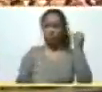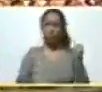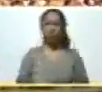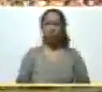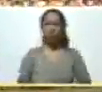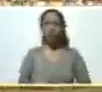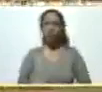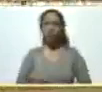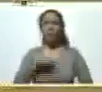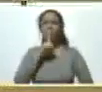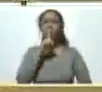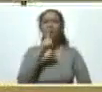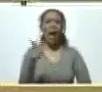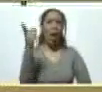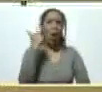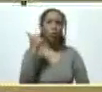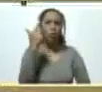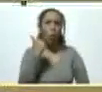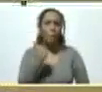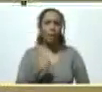los malamañosos,